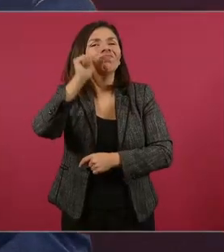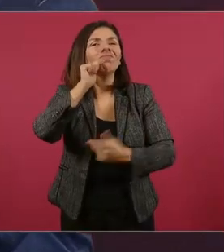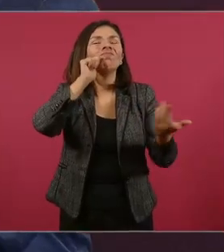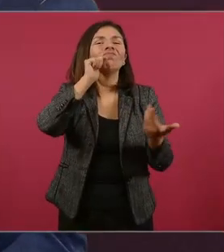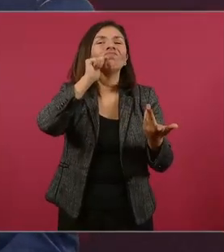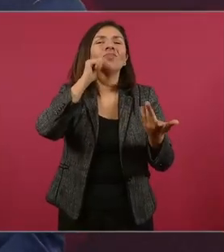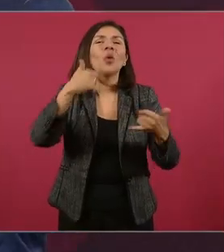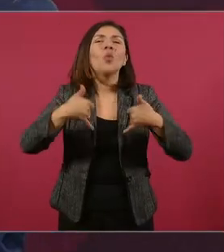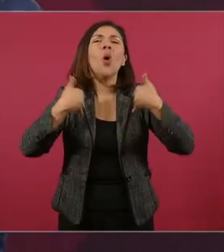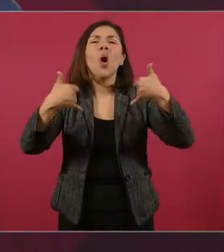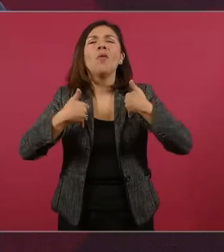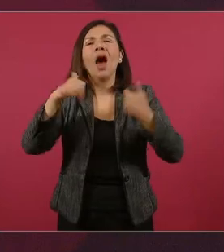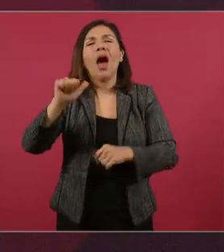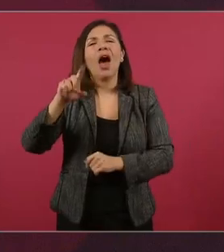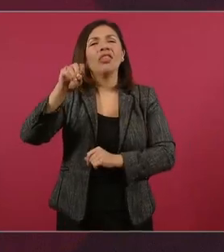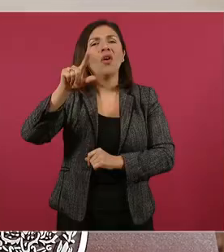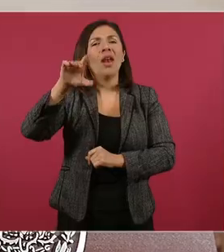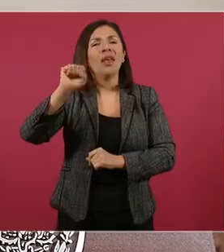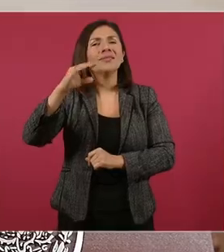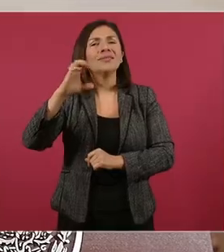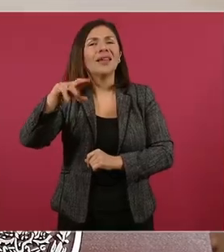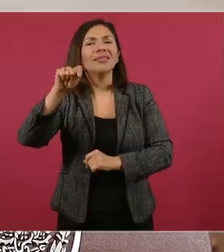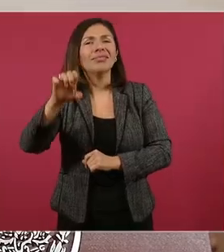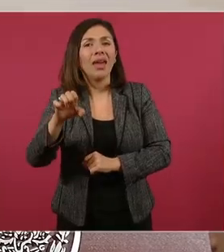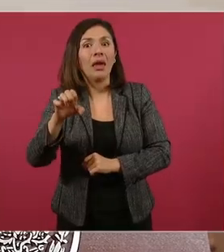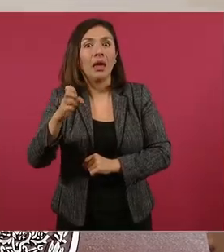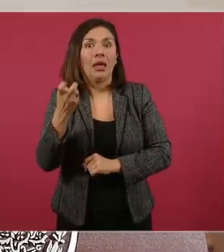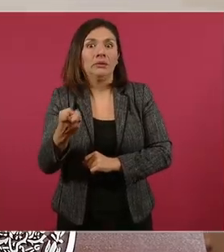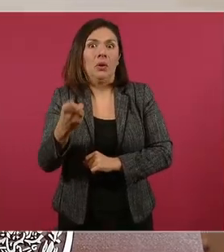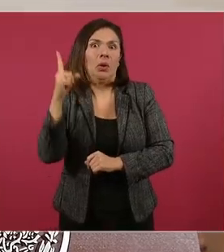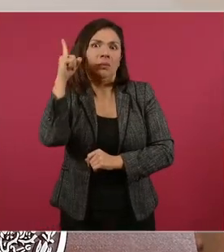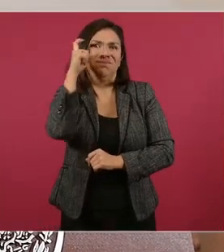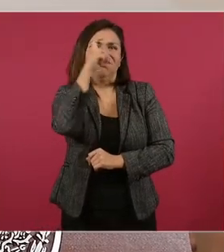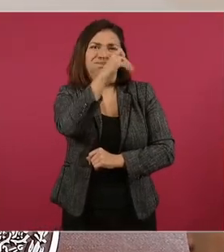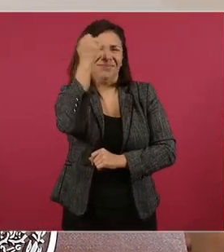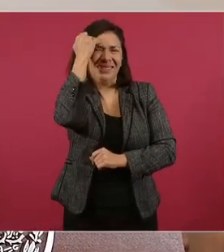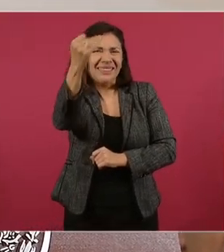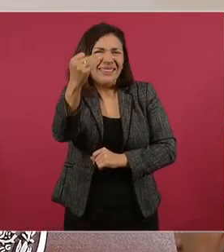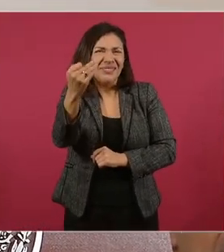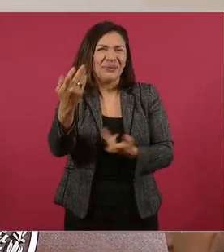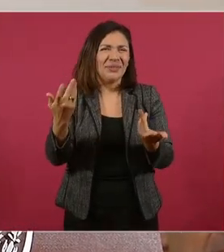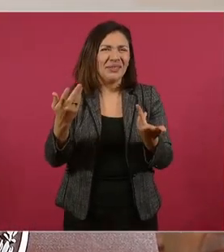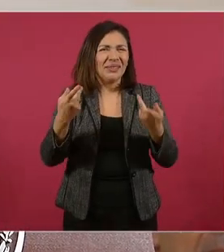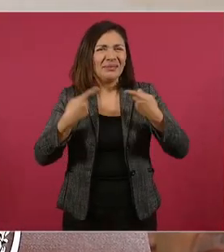la adolescencia, lo más difícil.